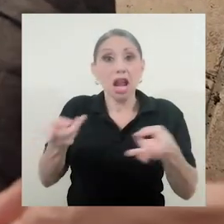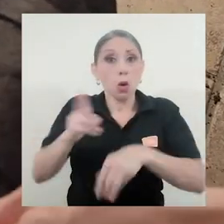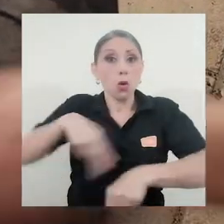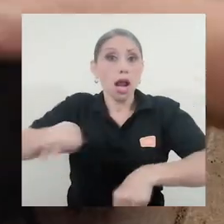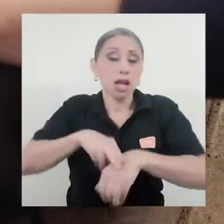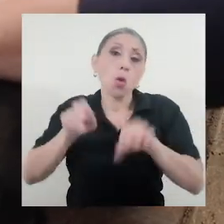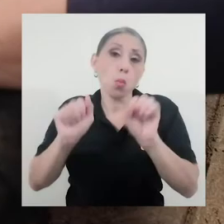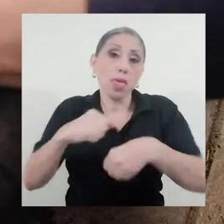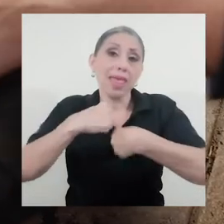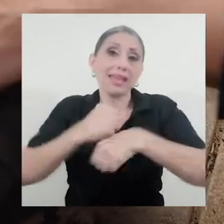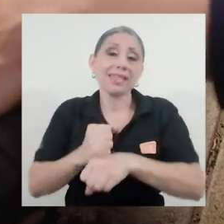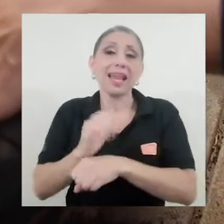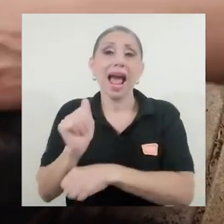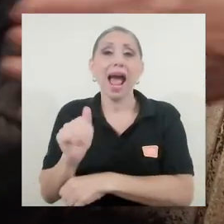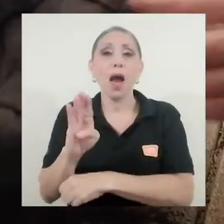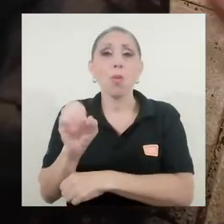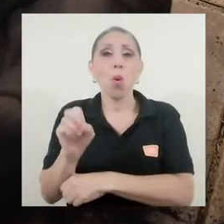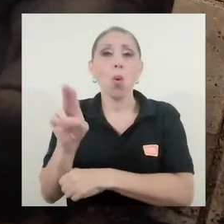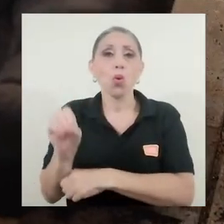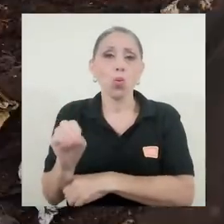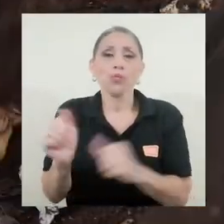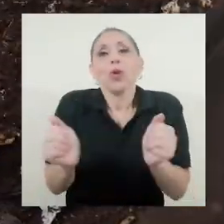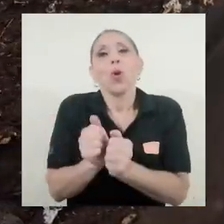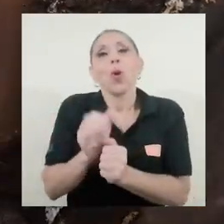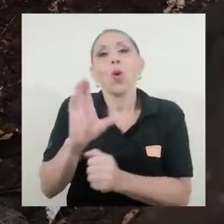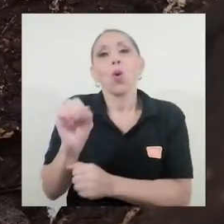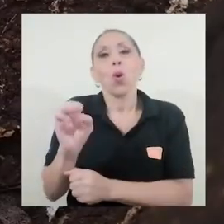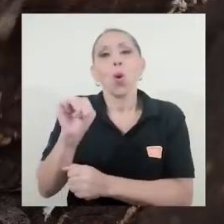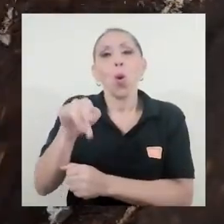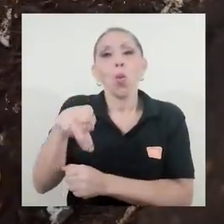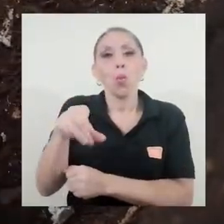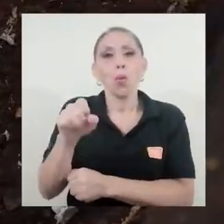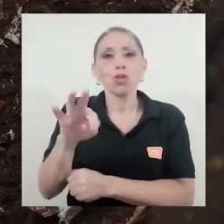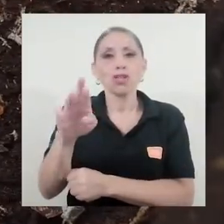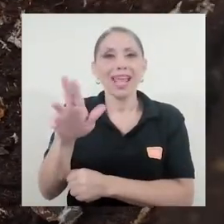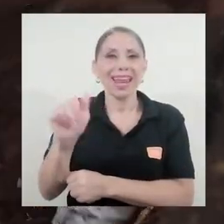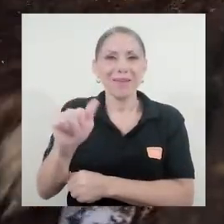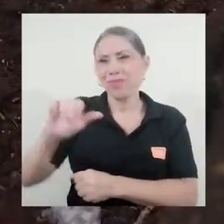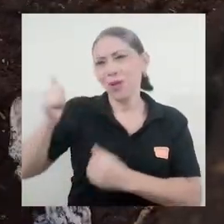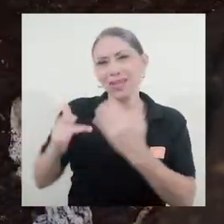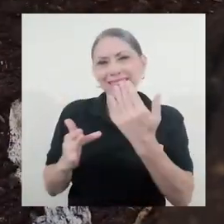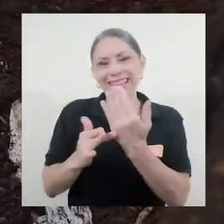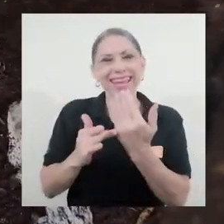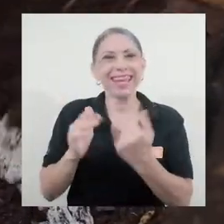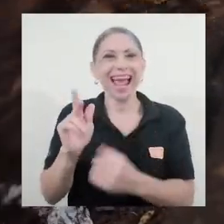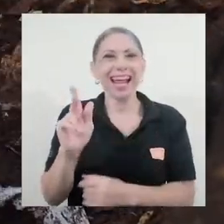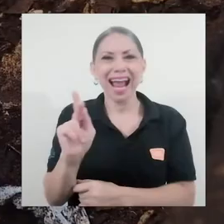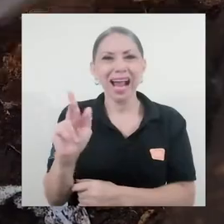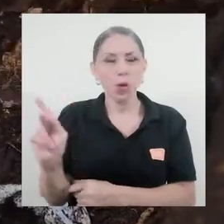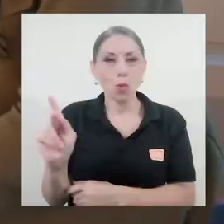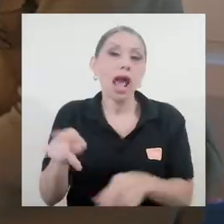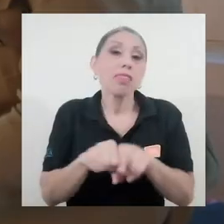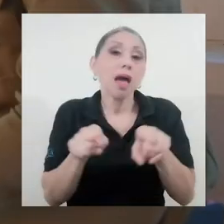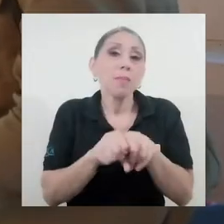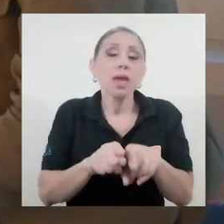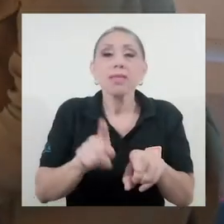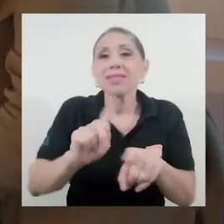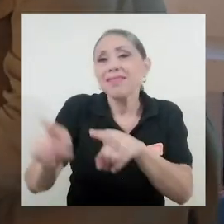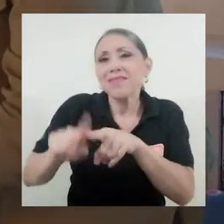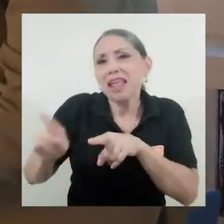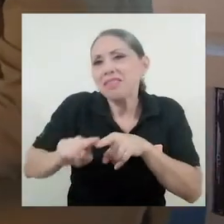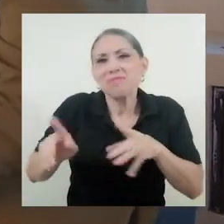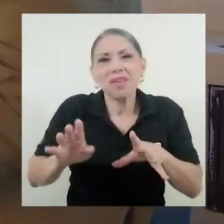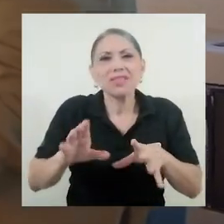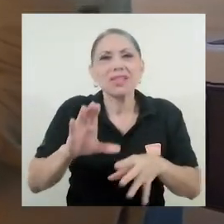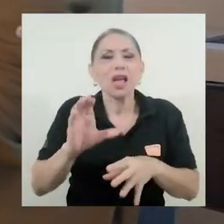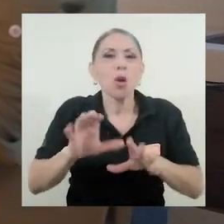abono por medio de una compostera, de una técnica conocida como tacacubra, o si tenemos un espacio más amplio y queremos hacer una compostera más